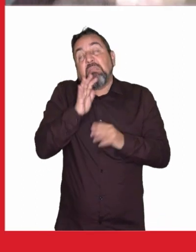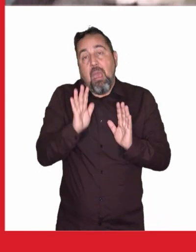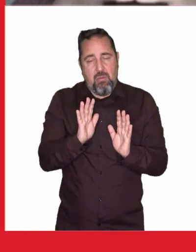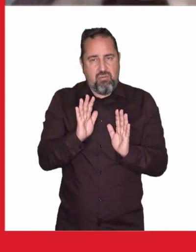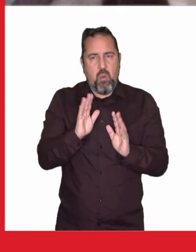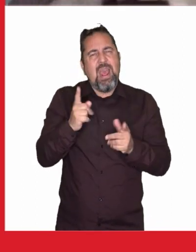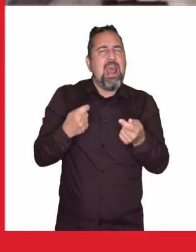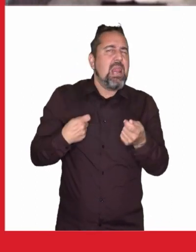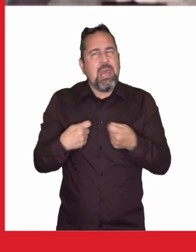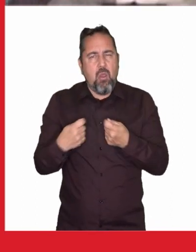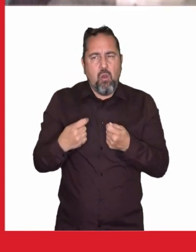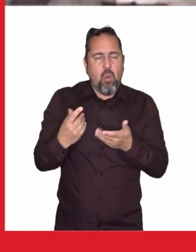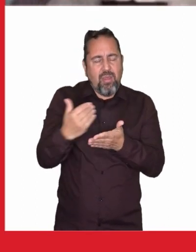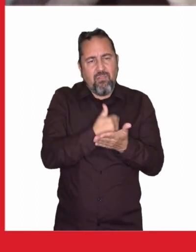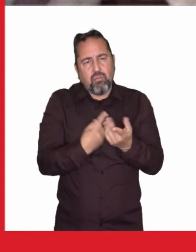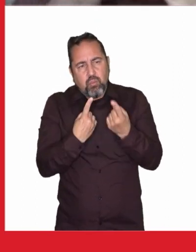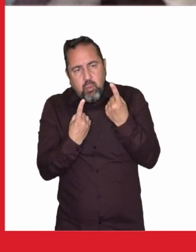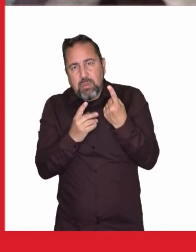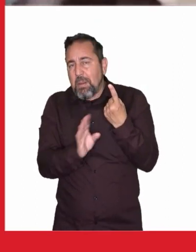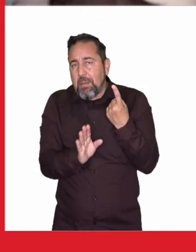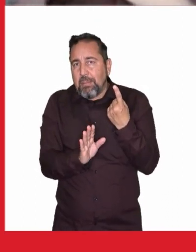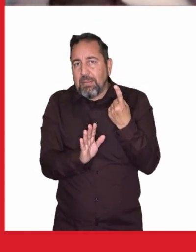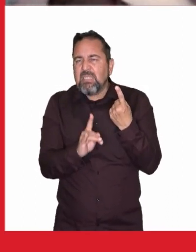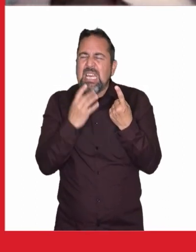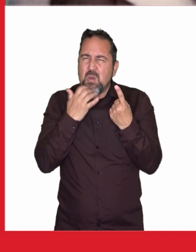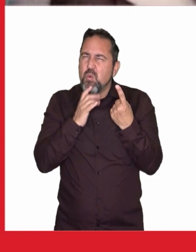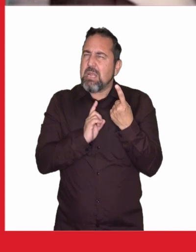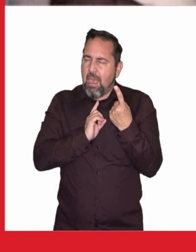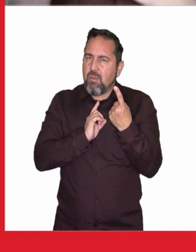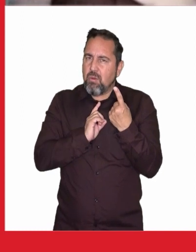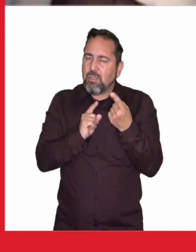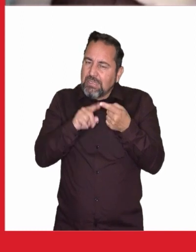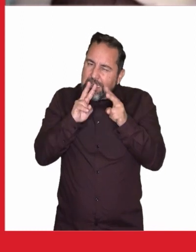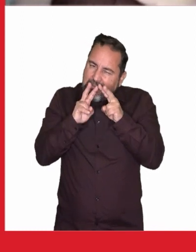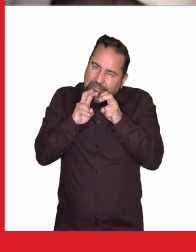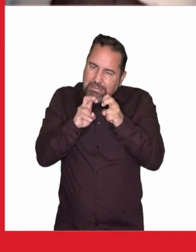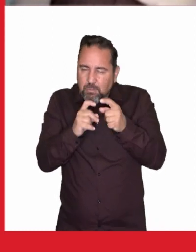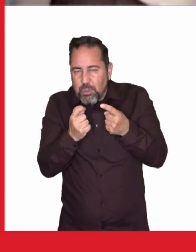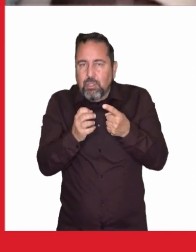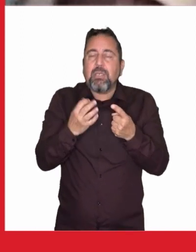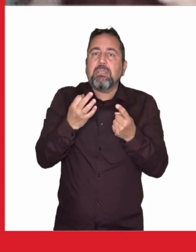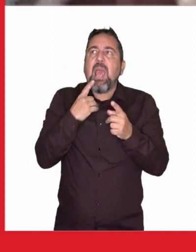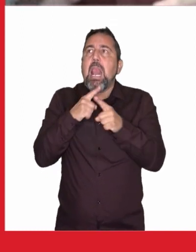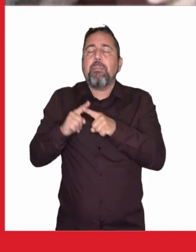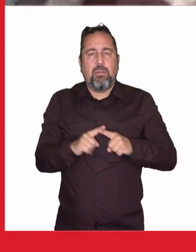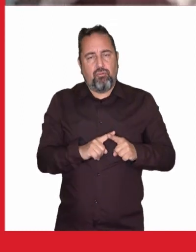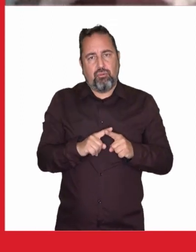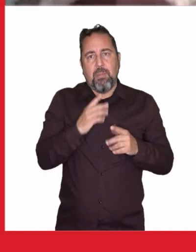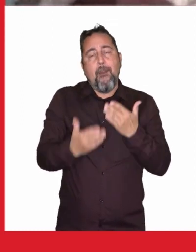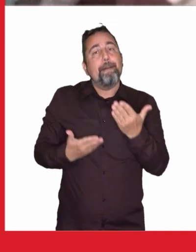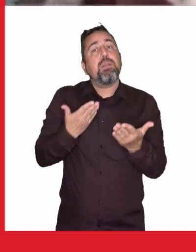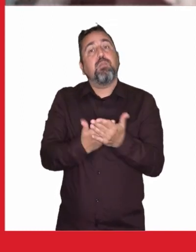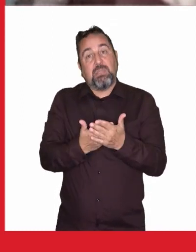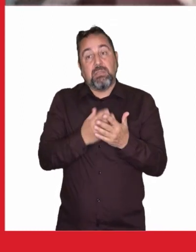no siempre o es raro un negocio que solamente tiene una fuente de ingresos. Entonces, intentar indagar